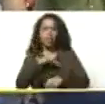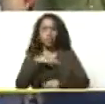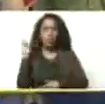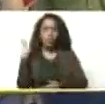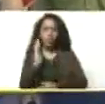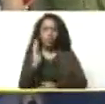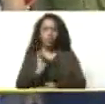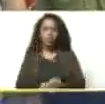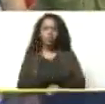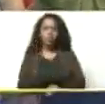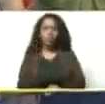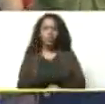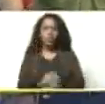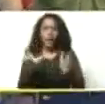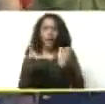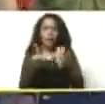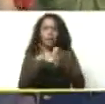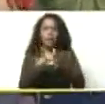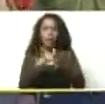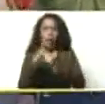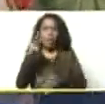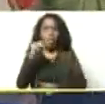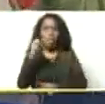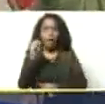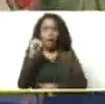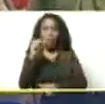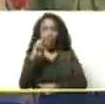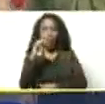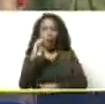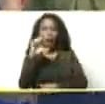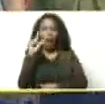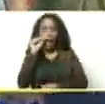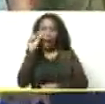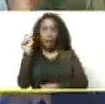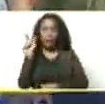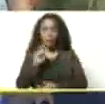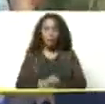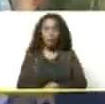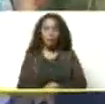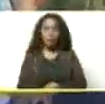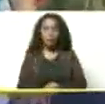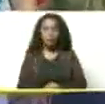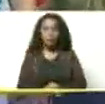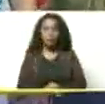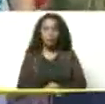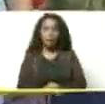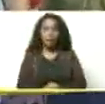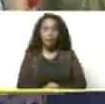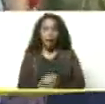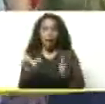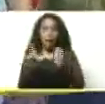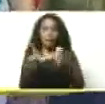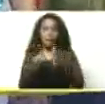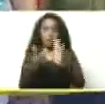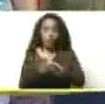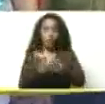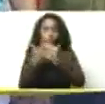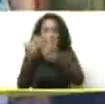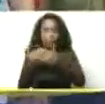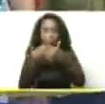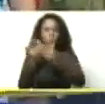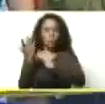en el liceo manuel palacio fajardo na guará manuel palacio fajardo no entra